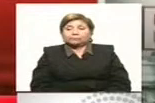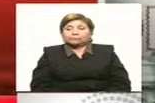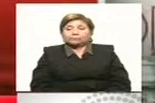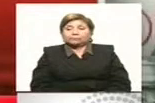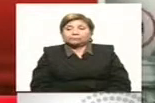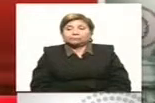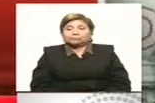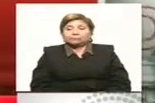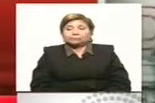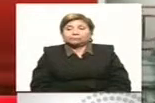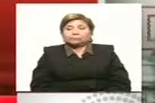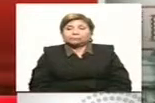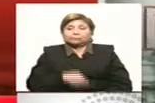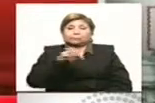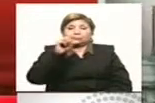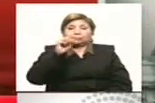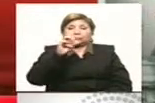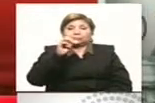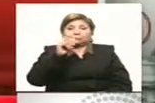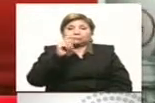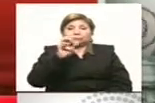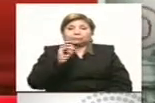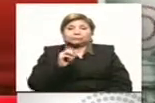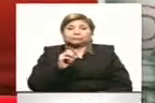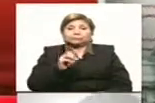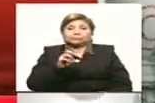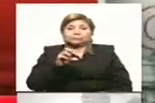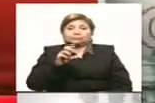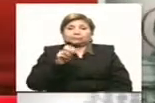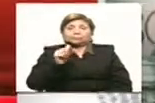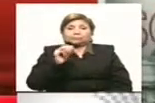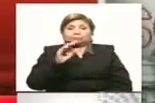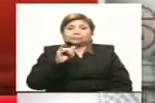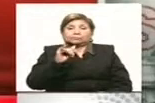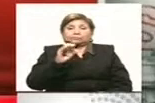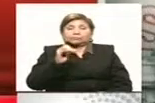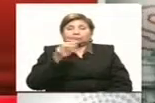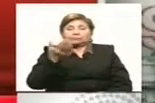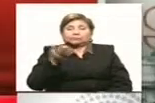El congresista Soto Palacios Wilson tiene el uso de la palabra.